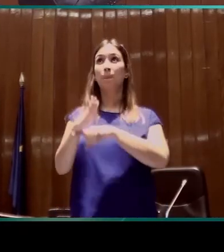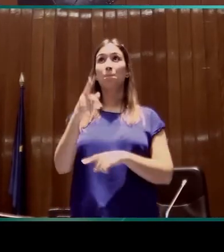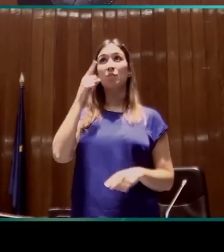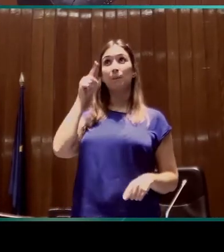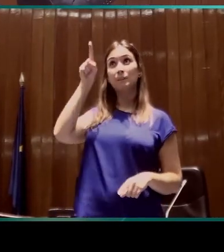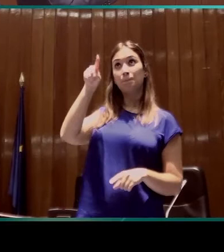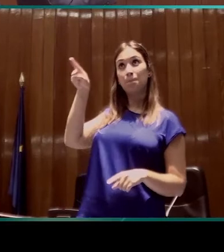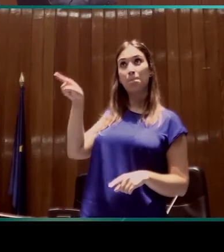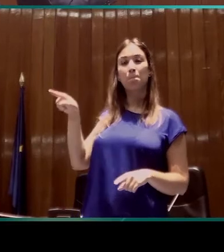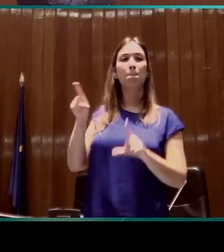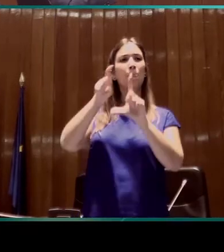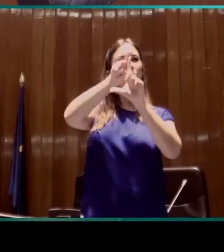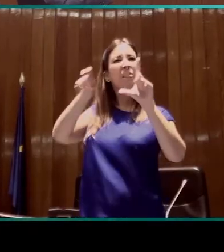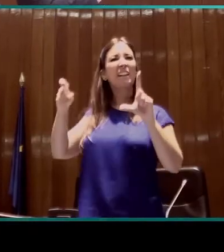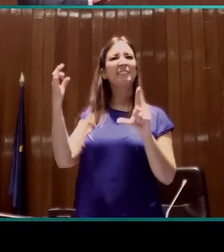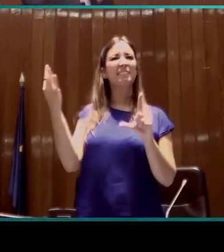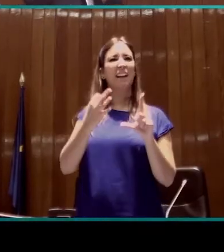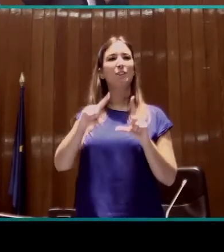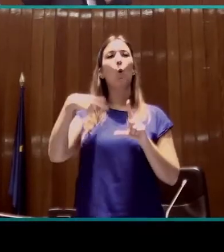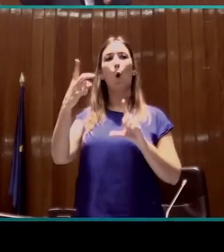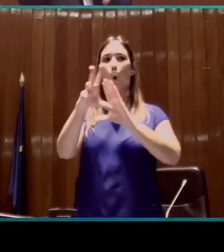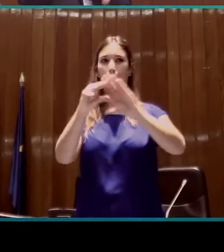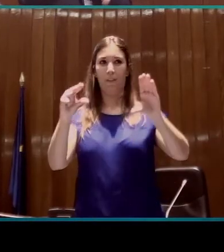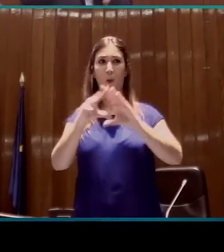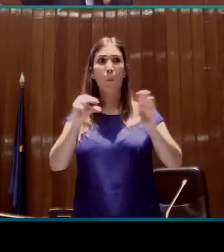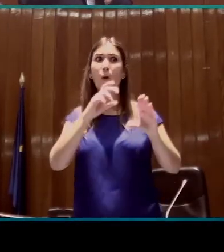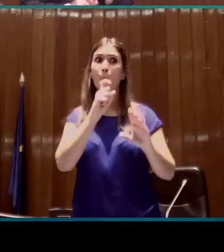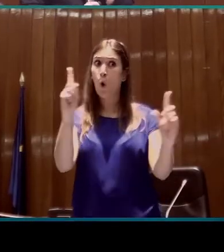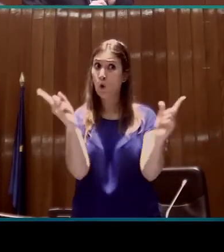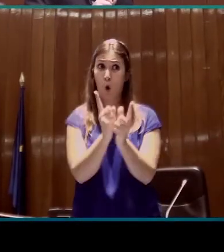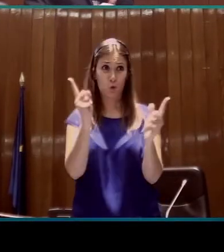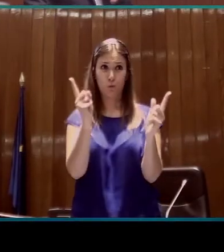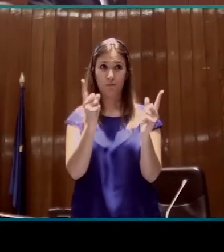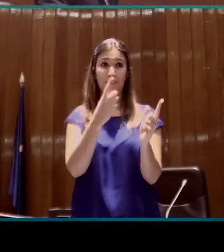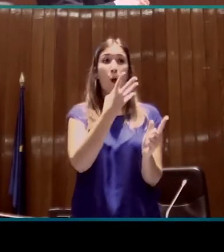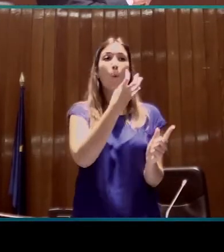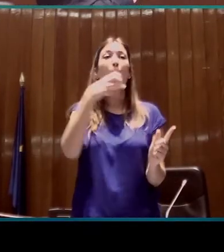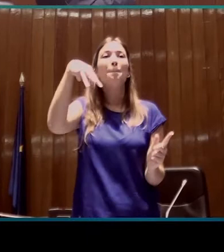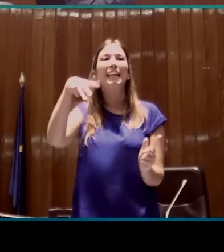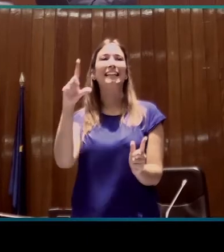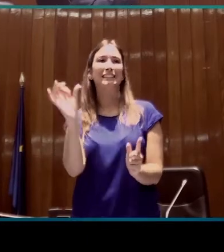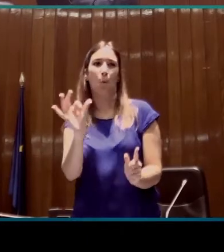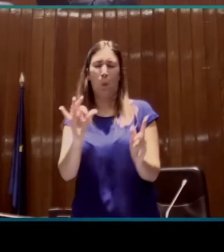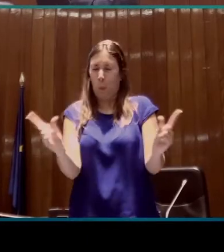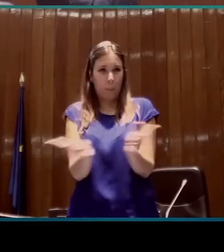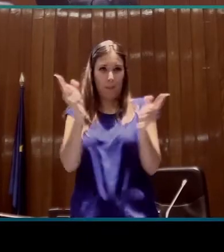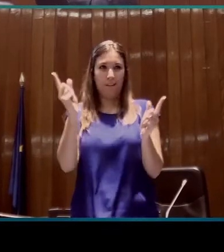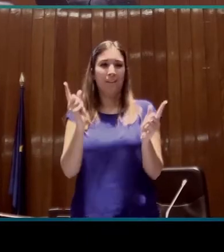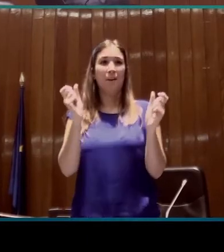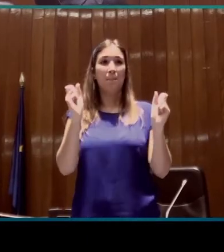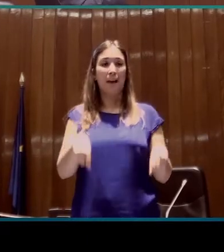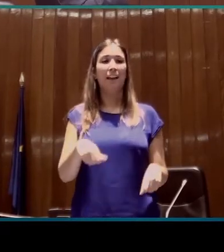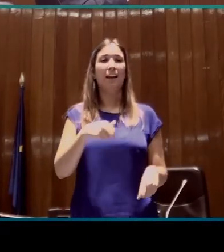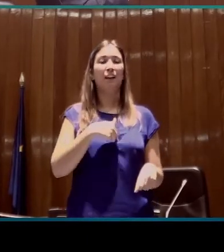de fijación, a continuación vamos a presentar un vídeo muy breve, durante 400 milisegundos, vamos a dejar